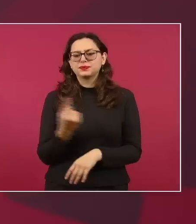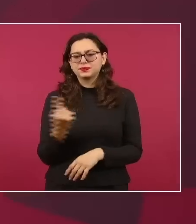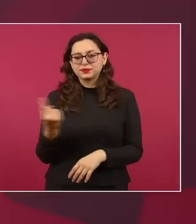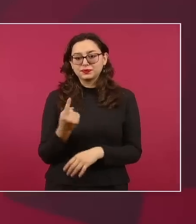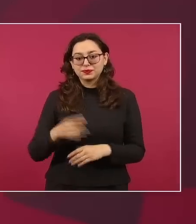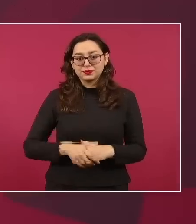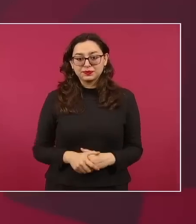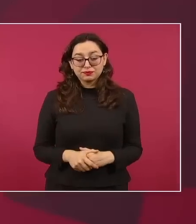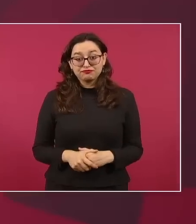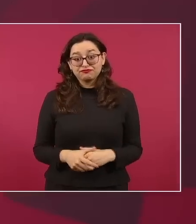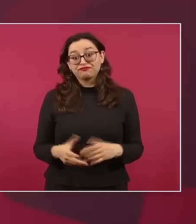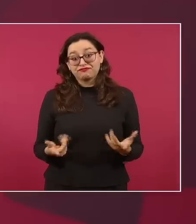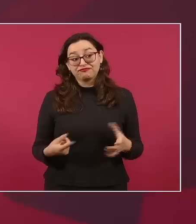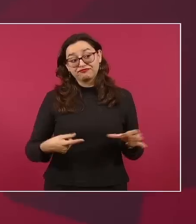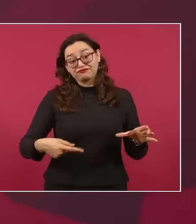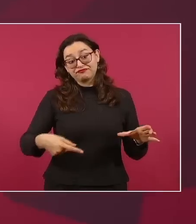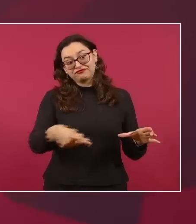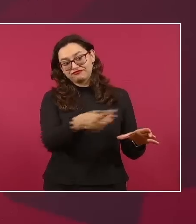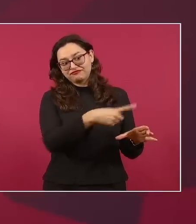destruirla.